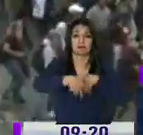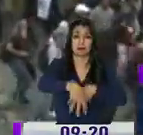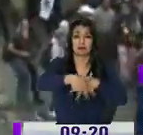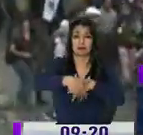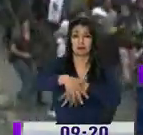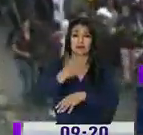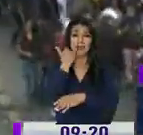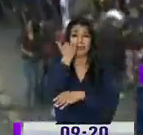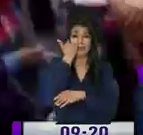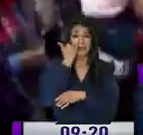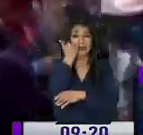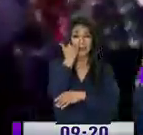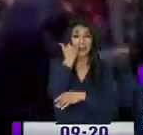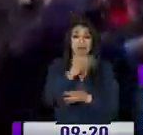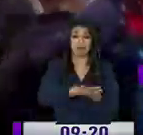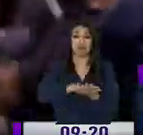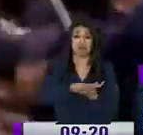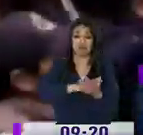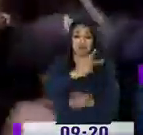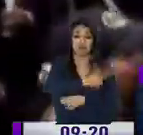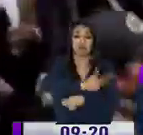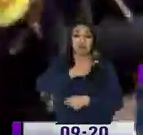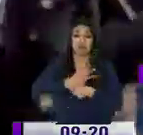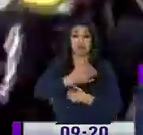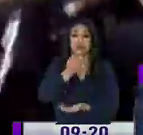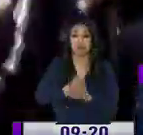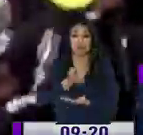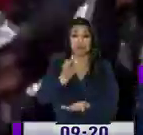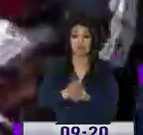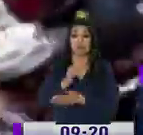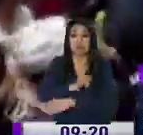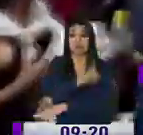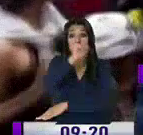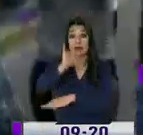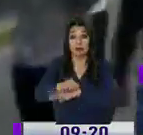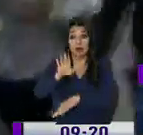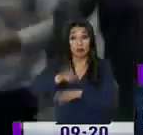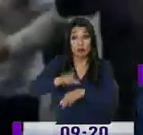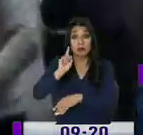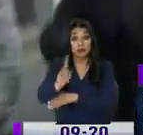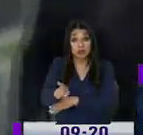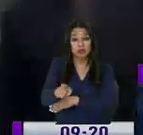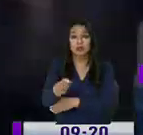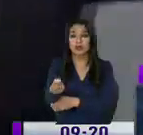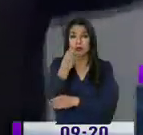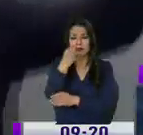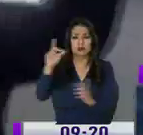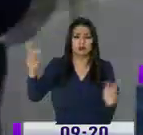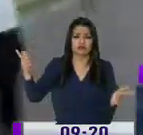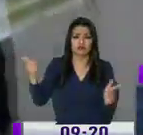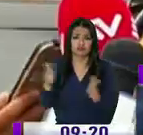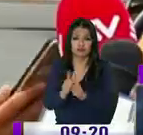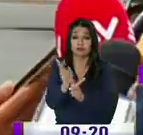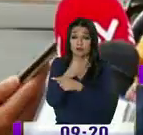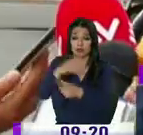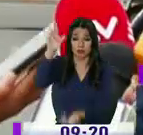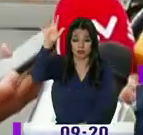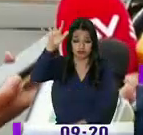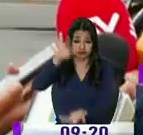indígenas provocadas en Chimborazo, Cotopaxi e Imbabura la están dejando desabastecida.